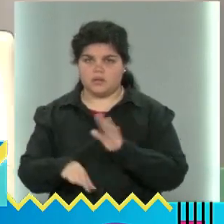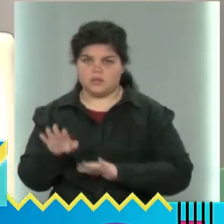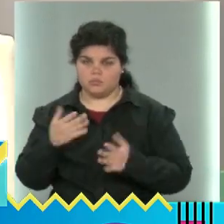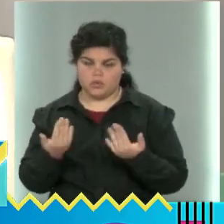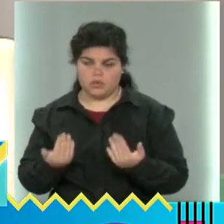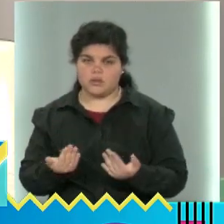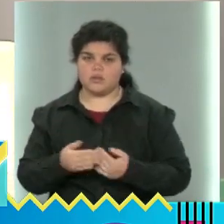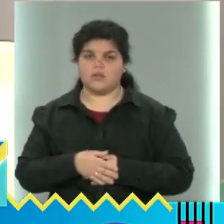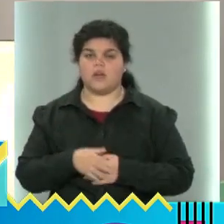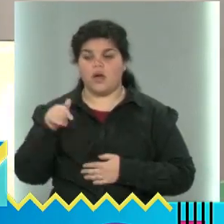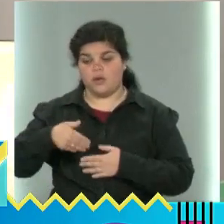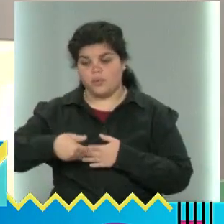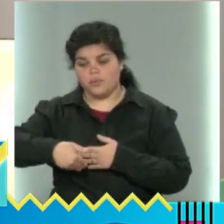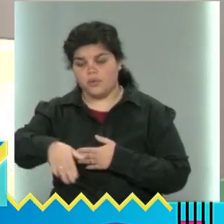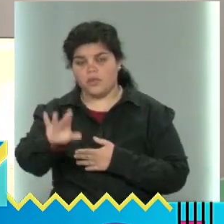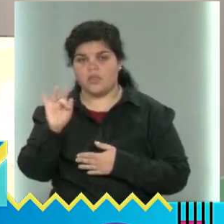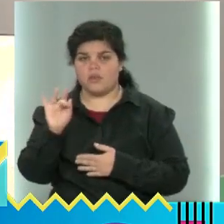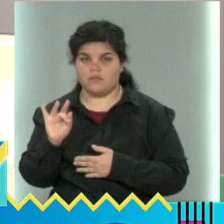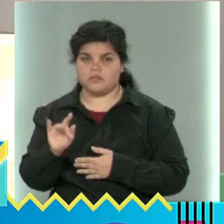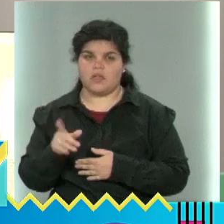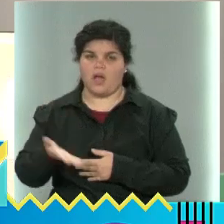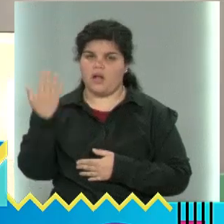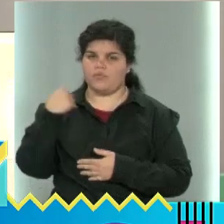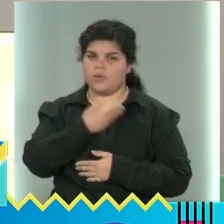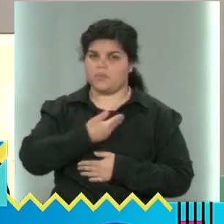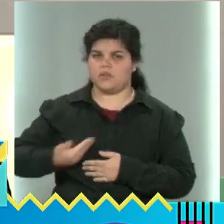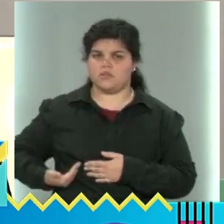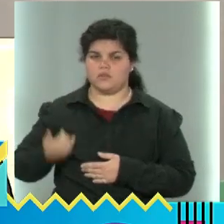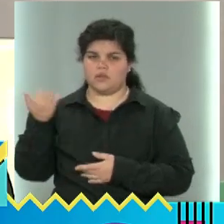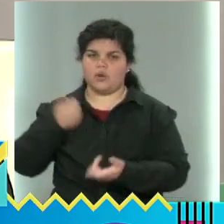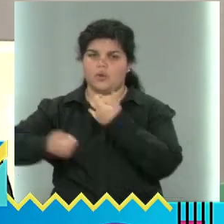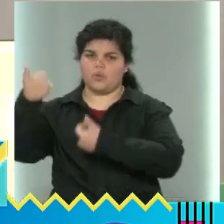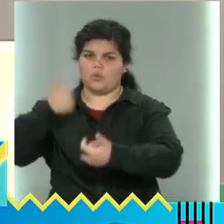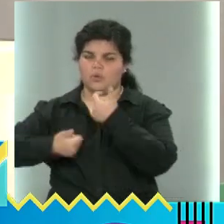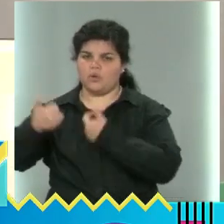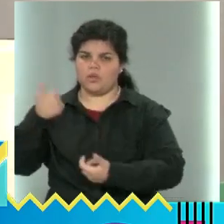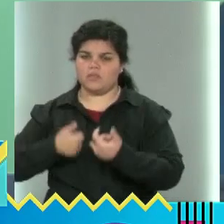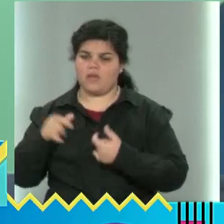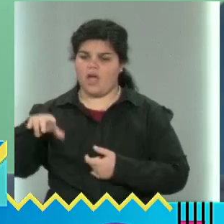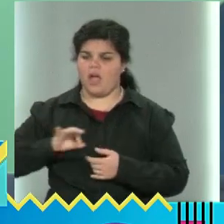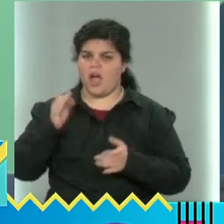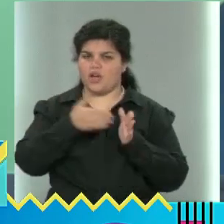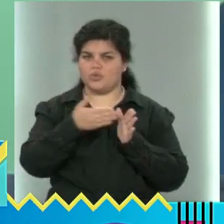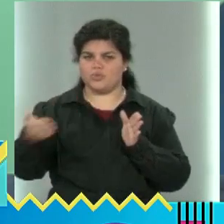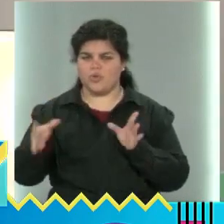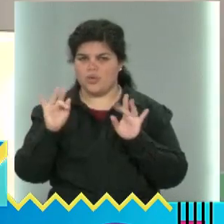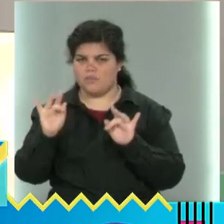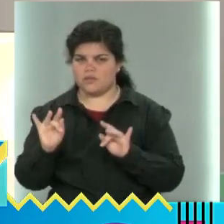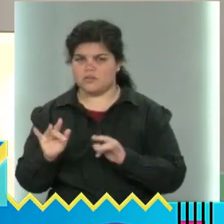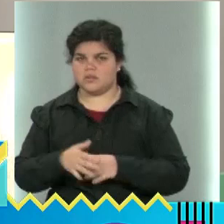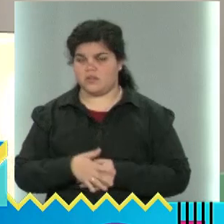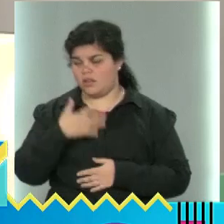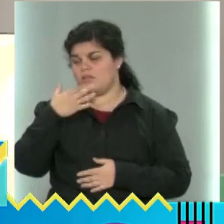Creo que van a ser tiempos muy difíciles. El presidente el otro día en CAME nos dijo que se venía un año muy difícil, y la verdad que no hay